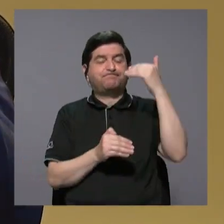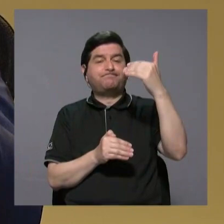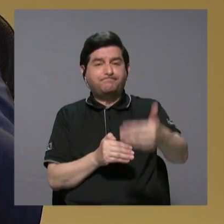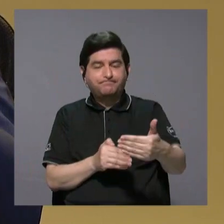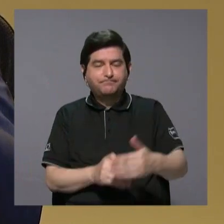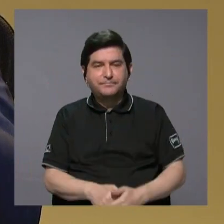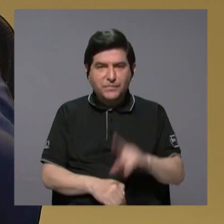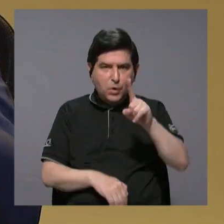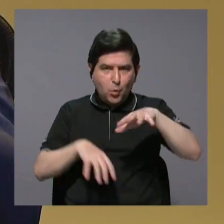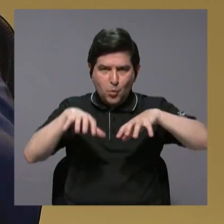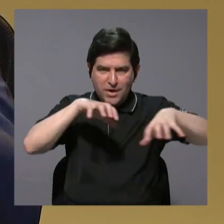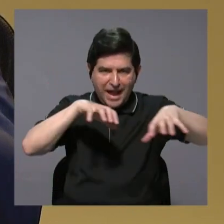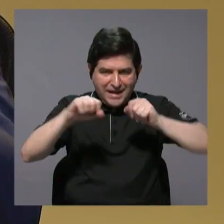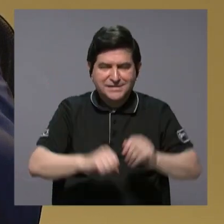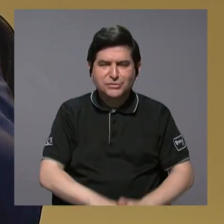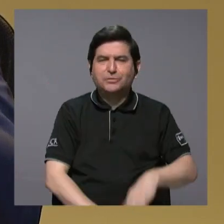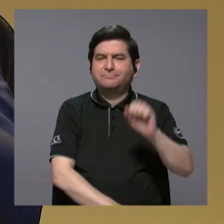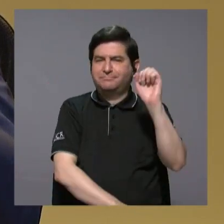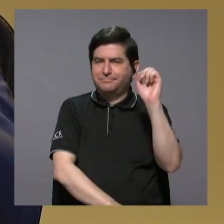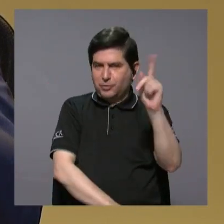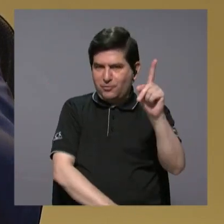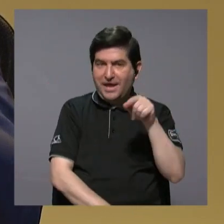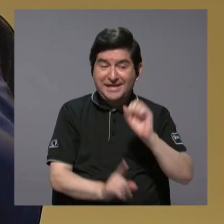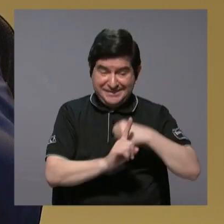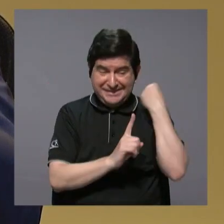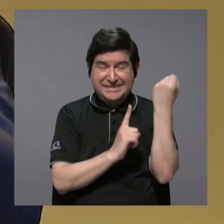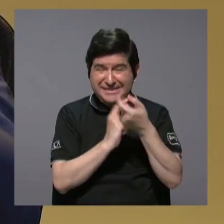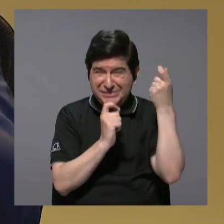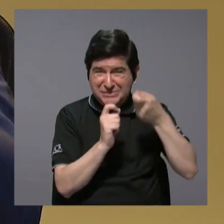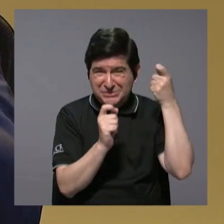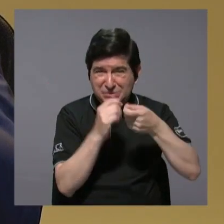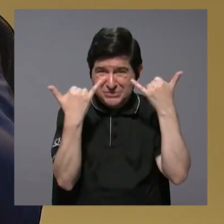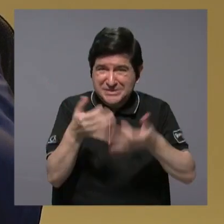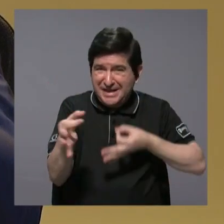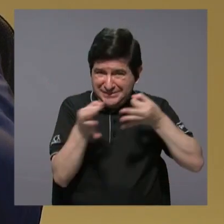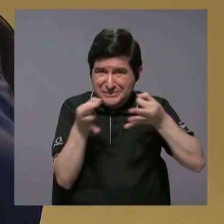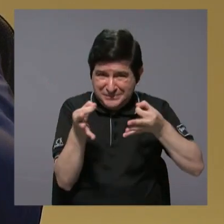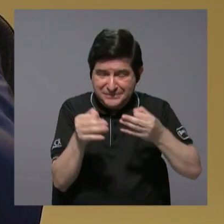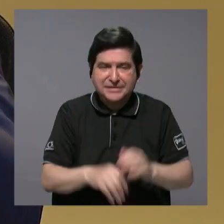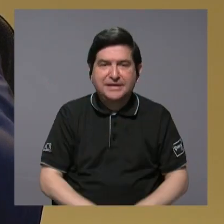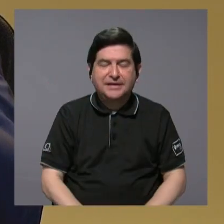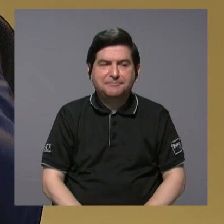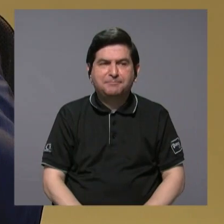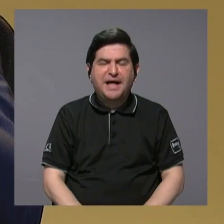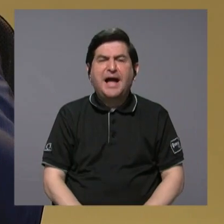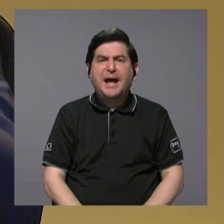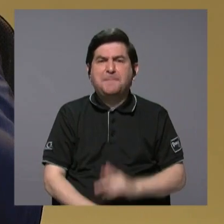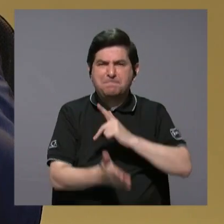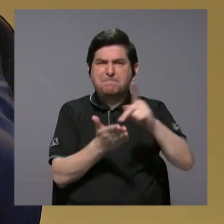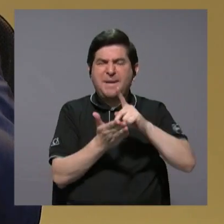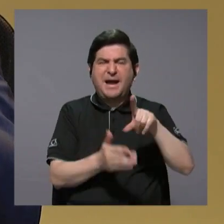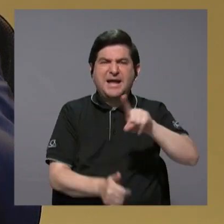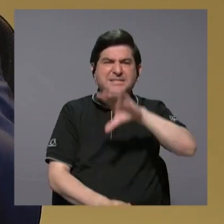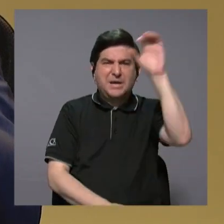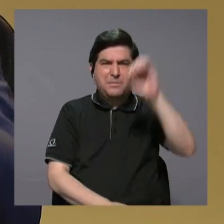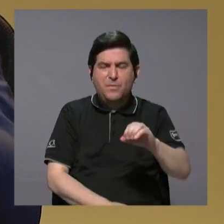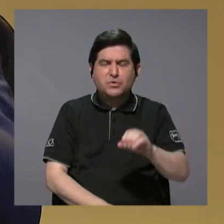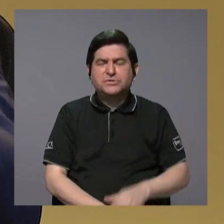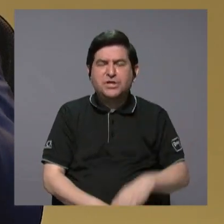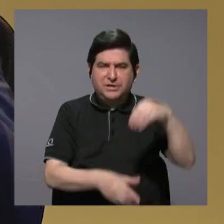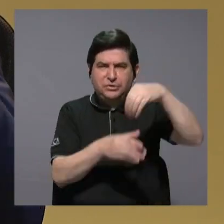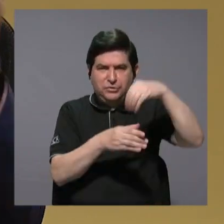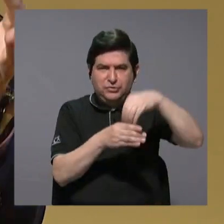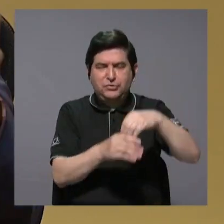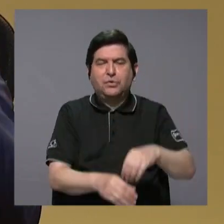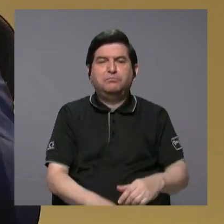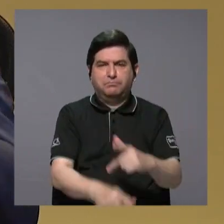viene una acción que es, ok, dada esa circunstancia, vamos a cubrir el 100% de los depósitos.